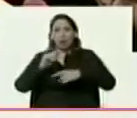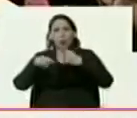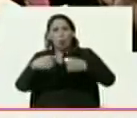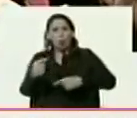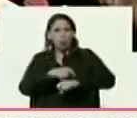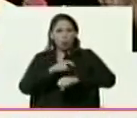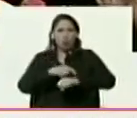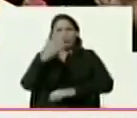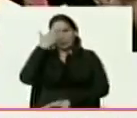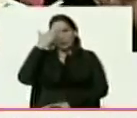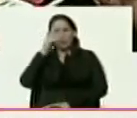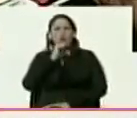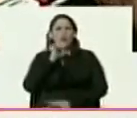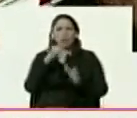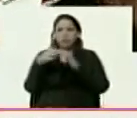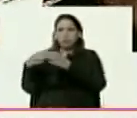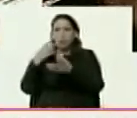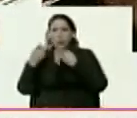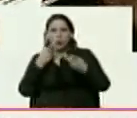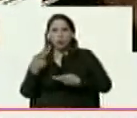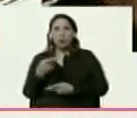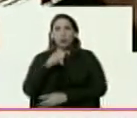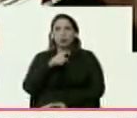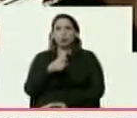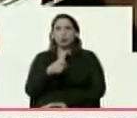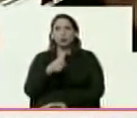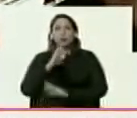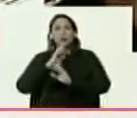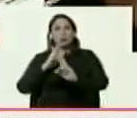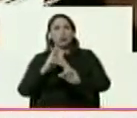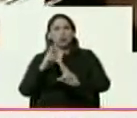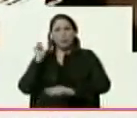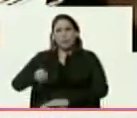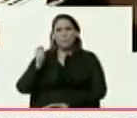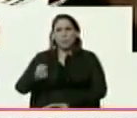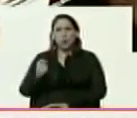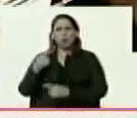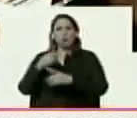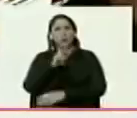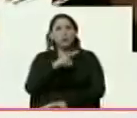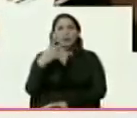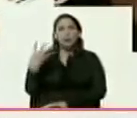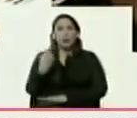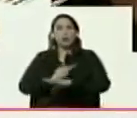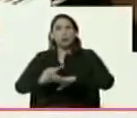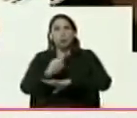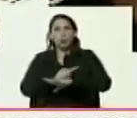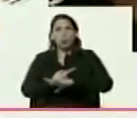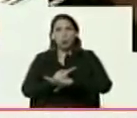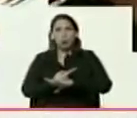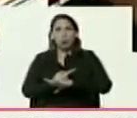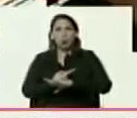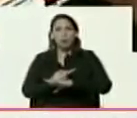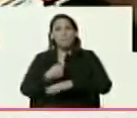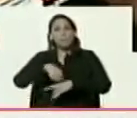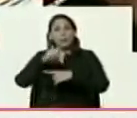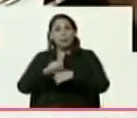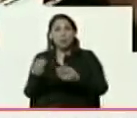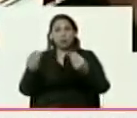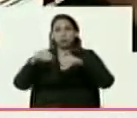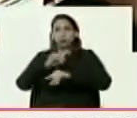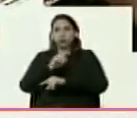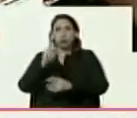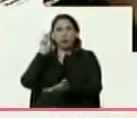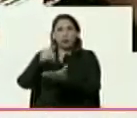comisión, ya sabremos quiénes son. Vicepresidente, ¿qué le respondo a los representantes del Parlamento que indicaban que 24 horas luego de haberse firmado este primer acuerdo no asistieron